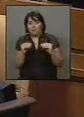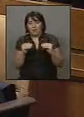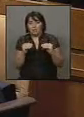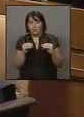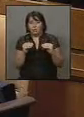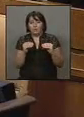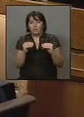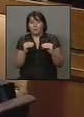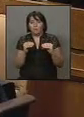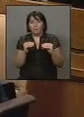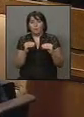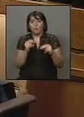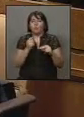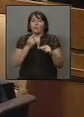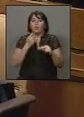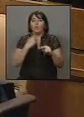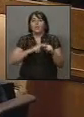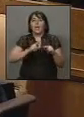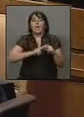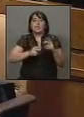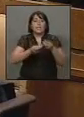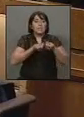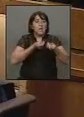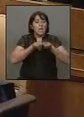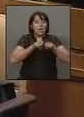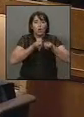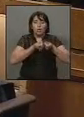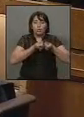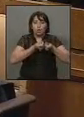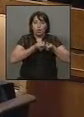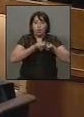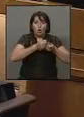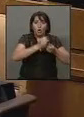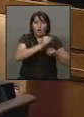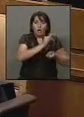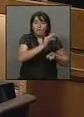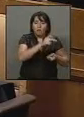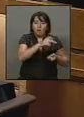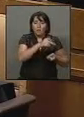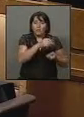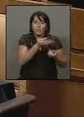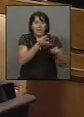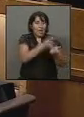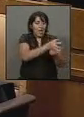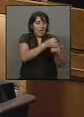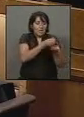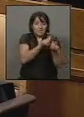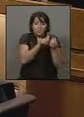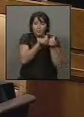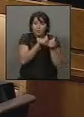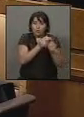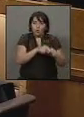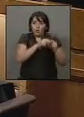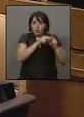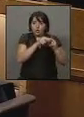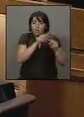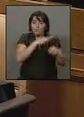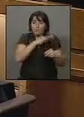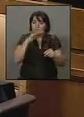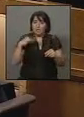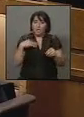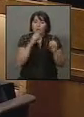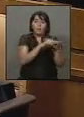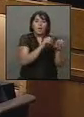Los que hacen negocio con la previsión tenían acceso a los recursos del ministerio para capacitar. Fíjese usted.